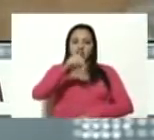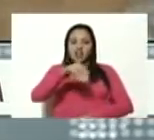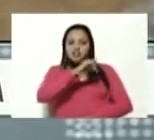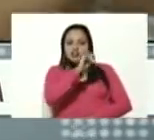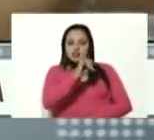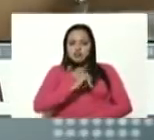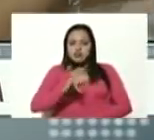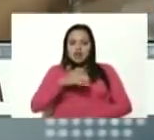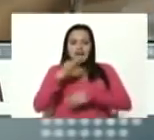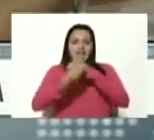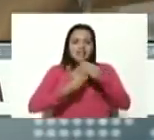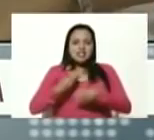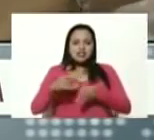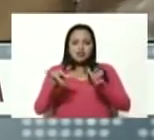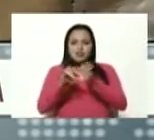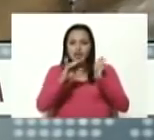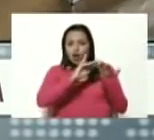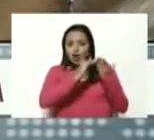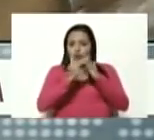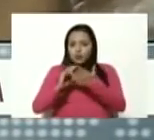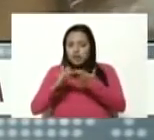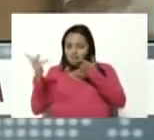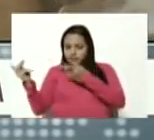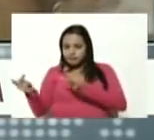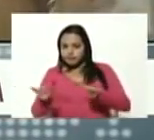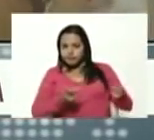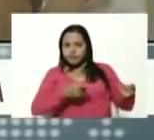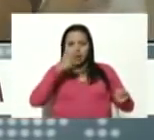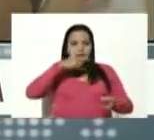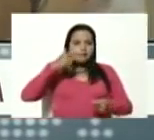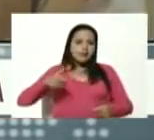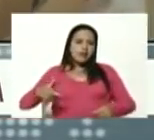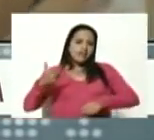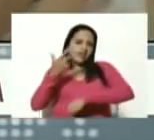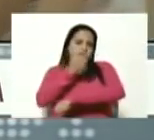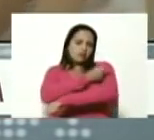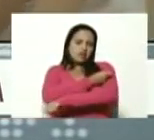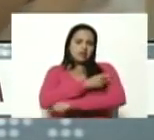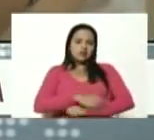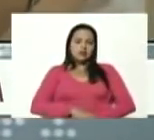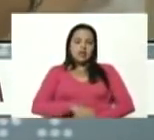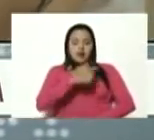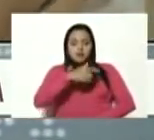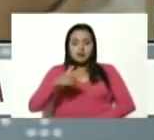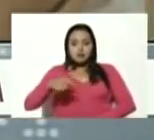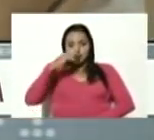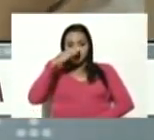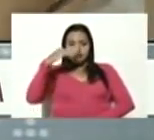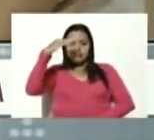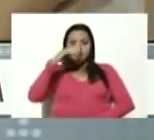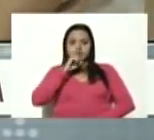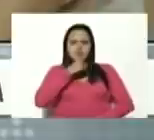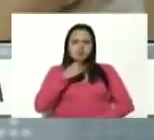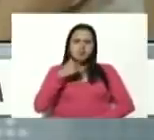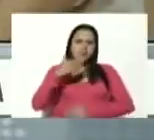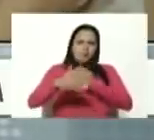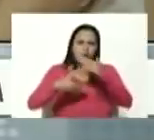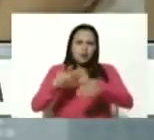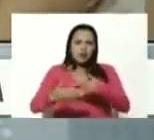las comodidades para recibir a la población y vacunar a la población priorizada. Y vamos paso a paso,